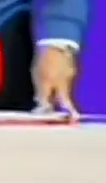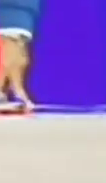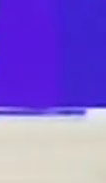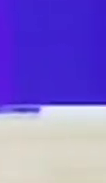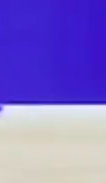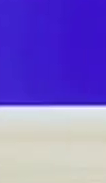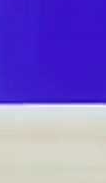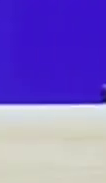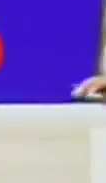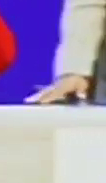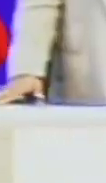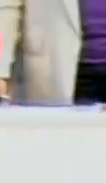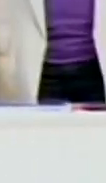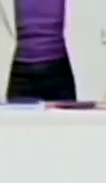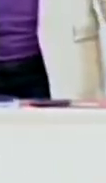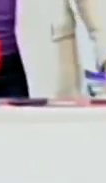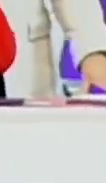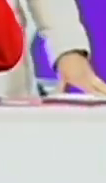si viví para